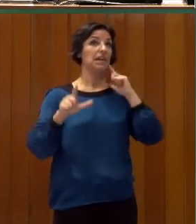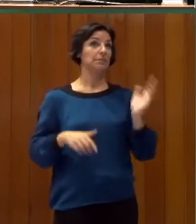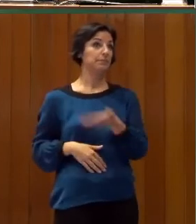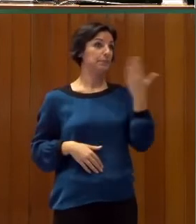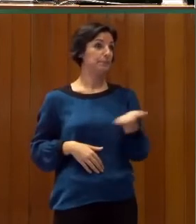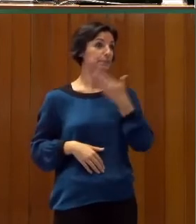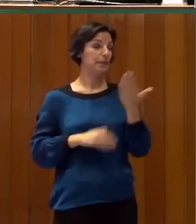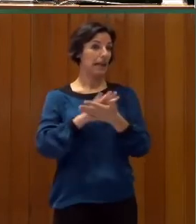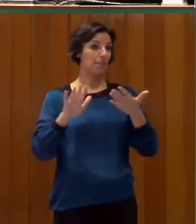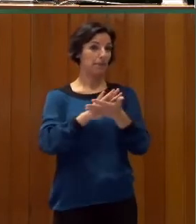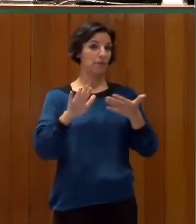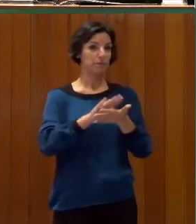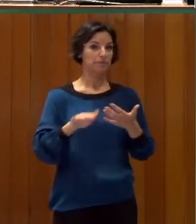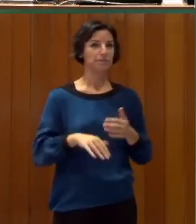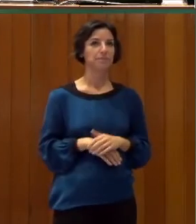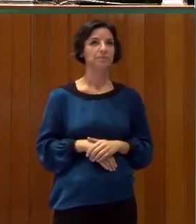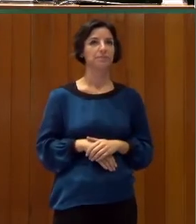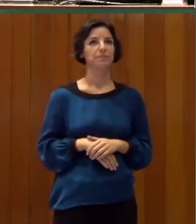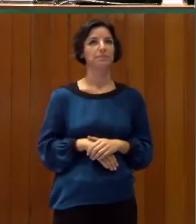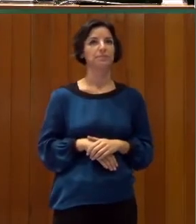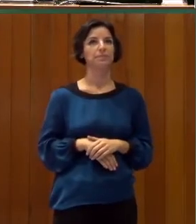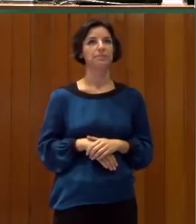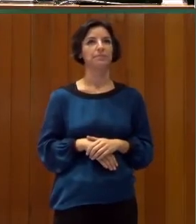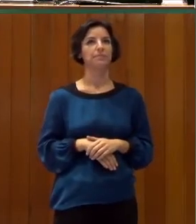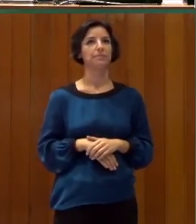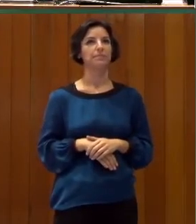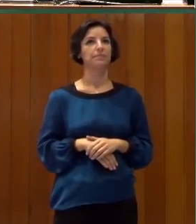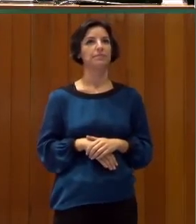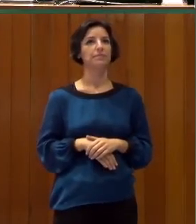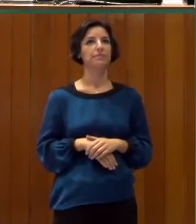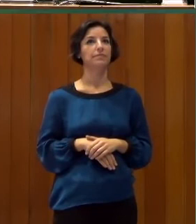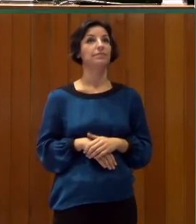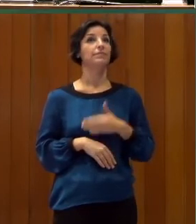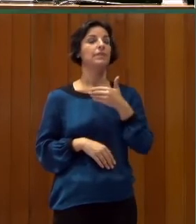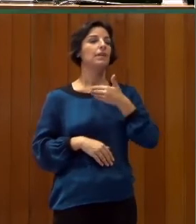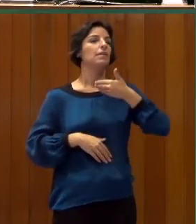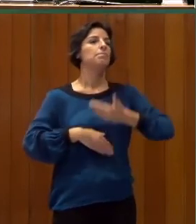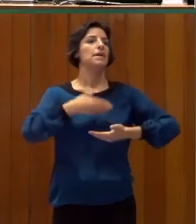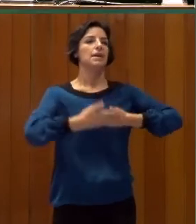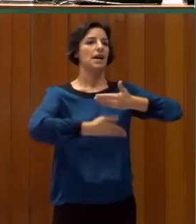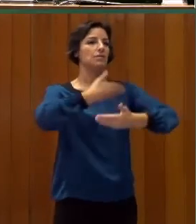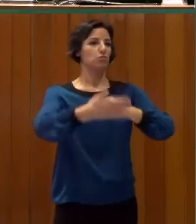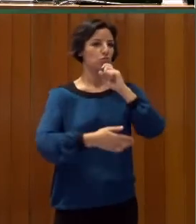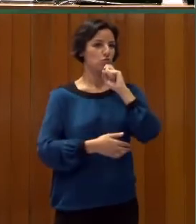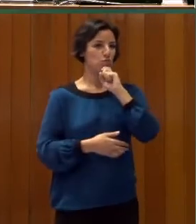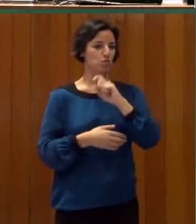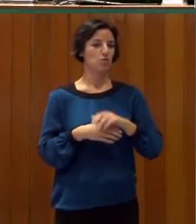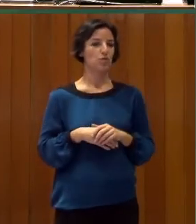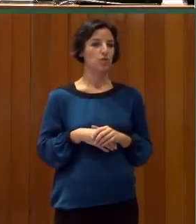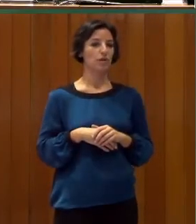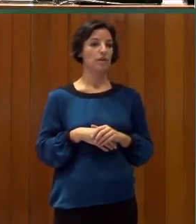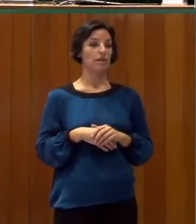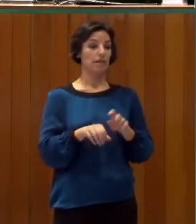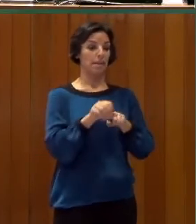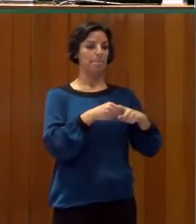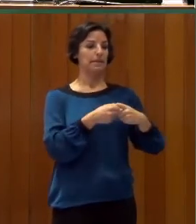adelantar rápidamente para... Vale. En cuanto al procedimiento, una vez que los